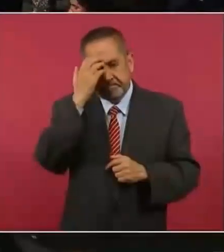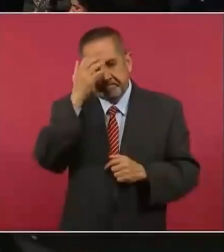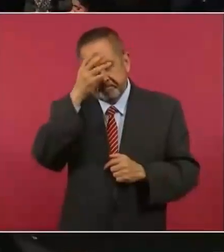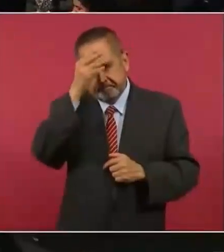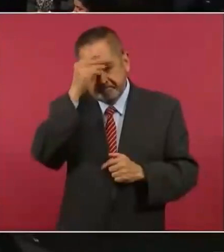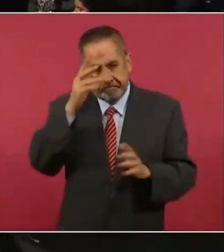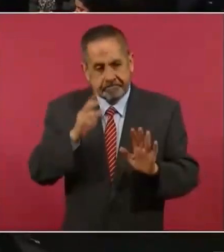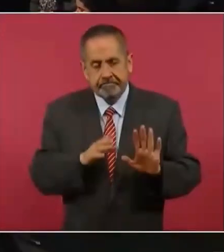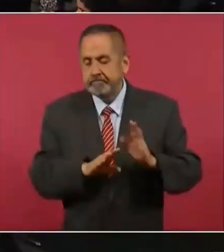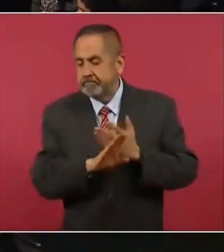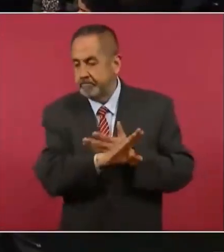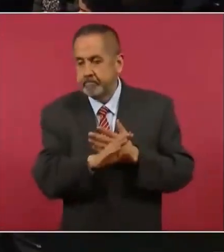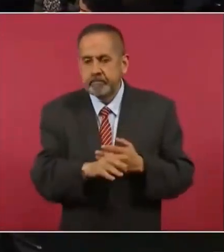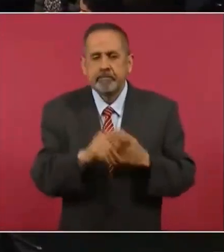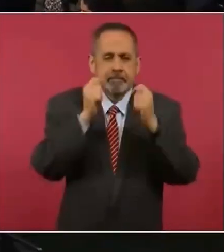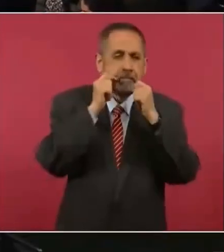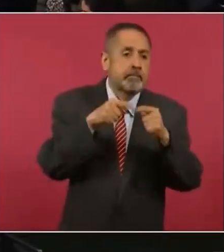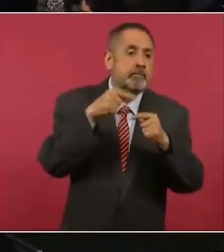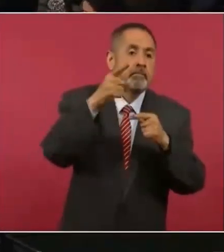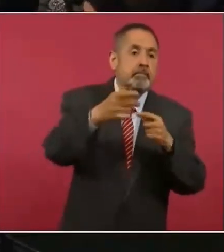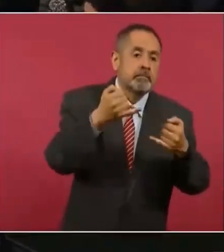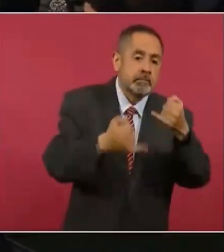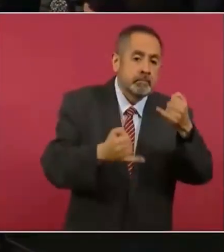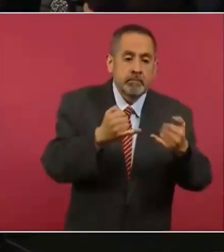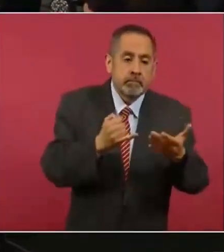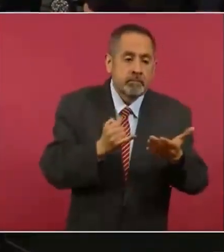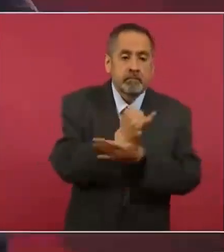independientemente del resultado, sobre todo